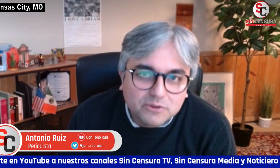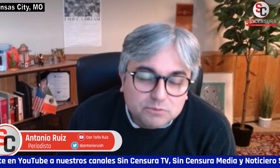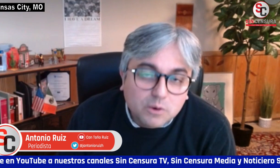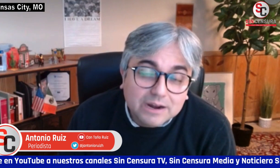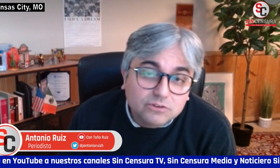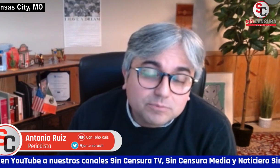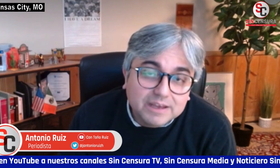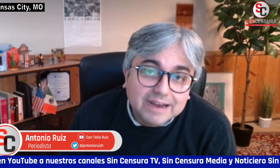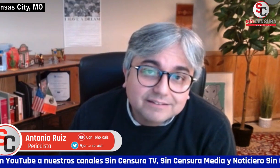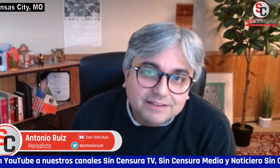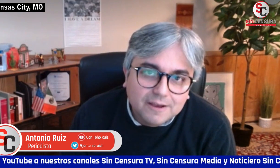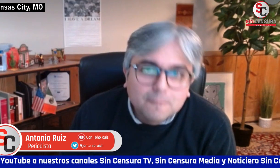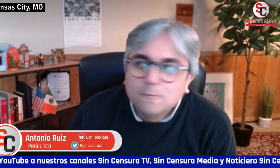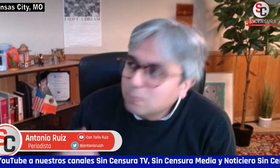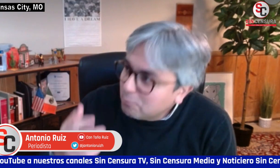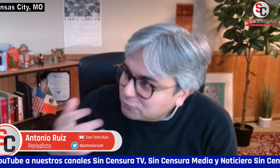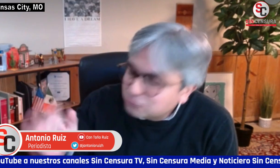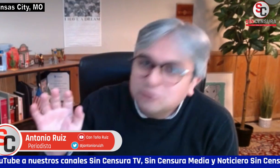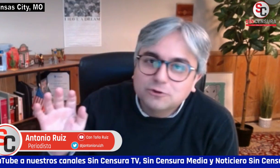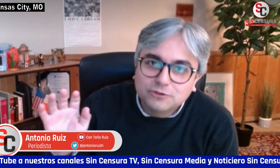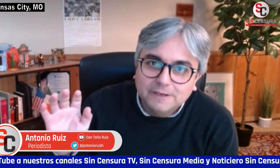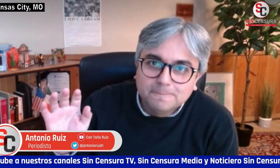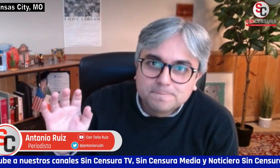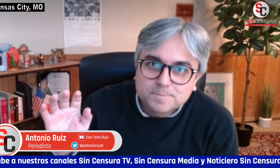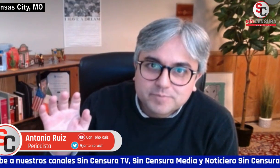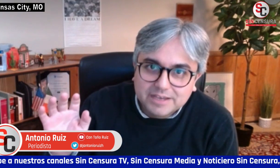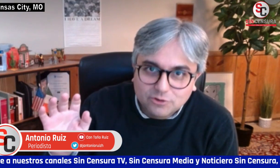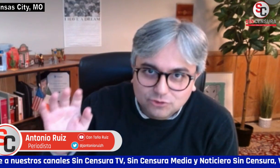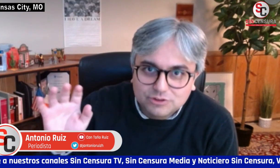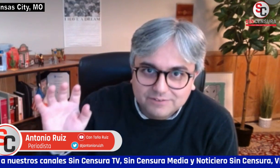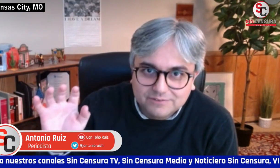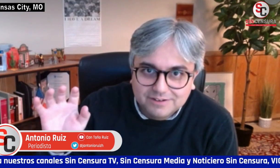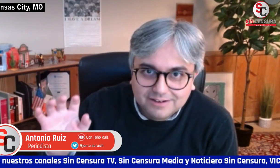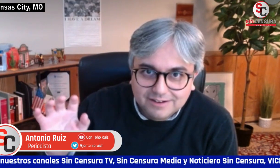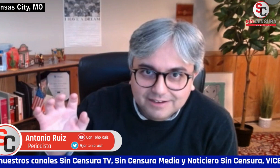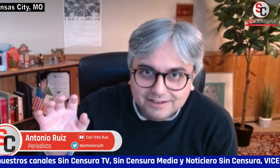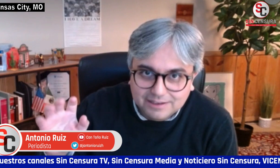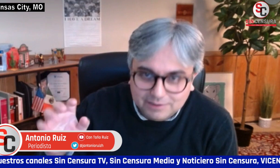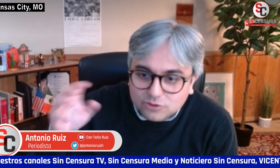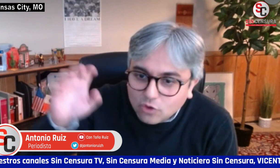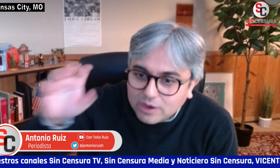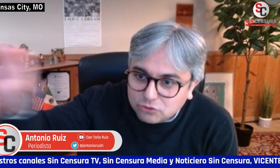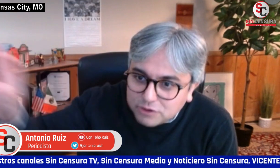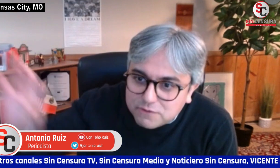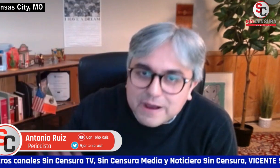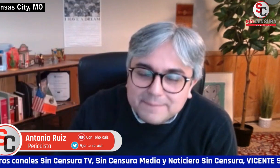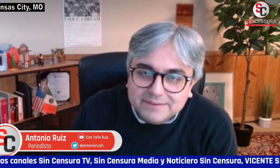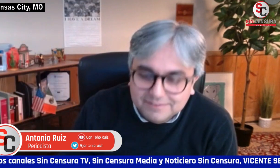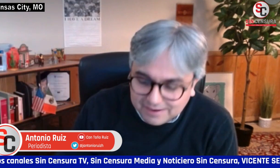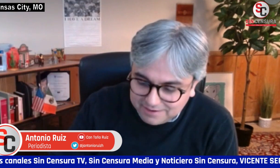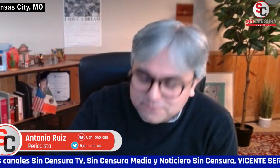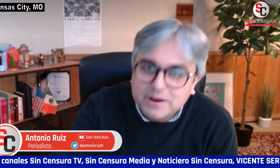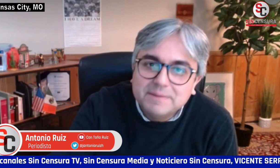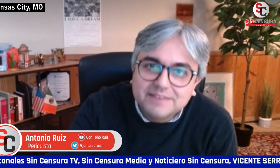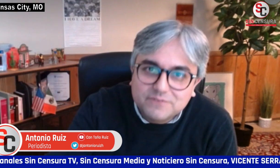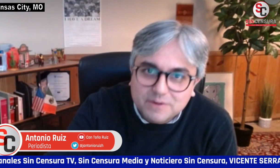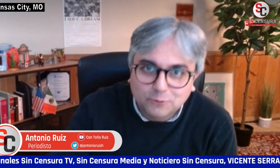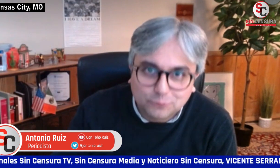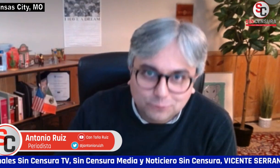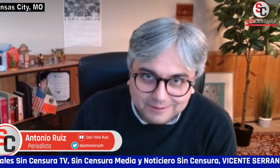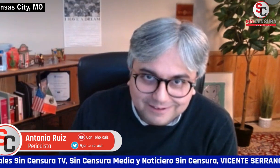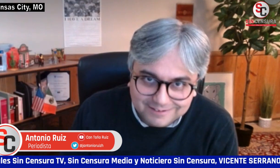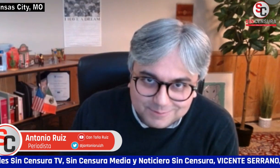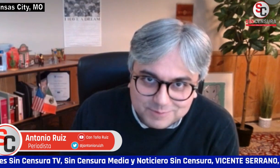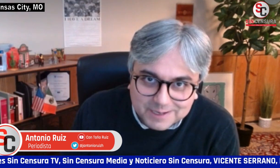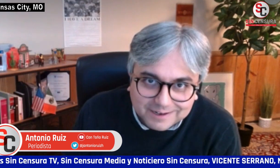de Periodismo Carlos Septién García, como muchos otros, que no son tan, que en todo caso son infames. Hay infames y hay